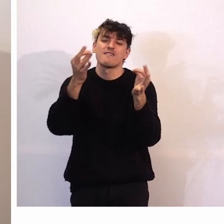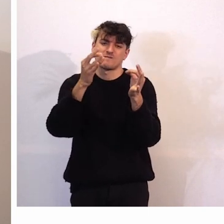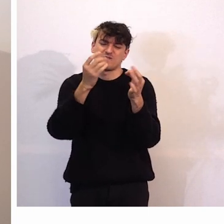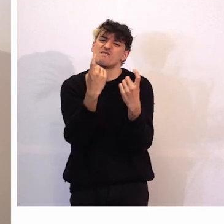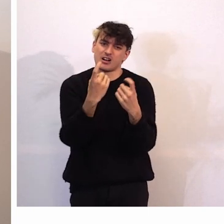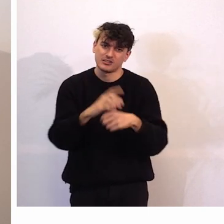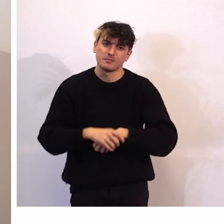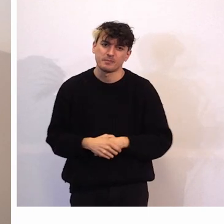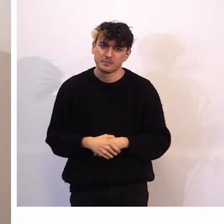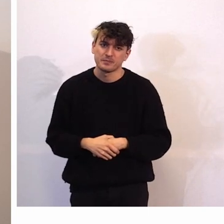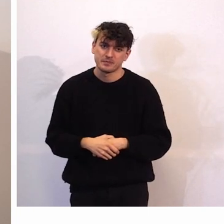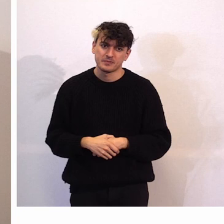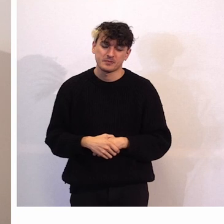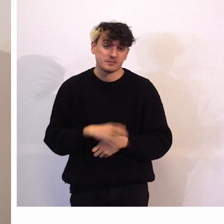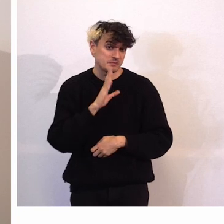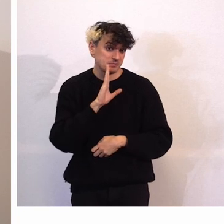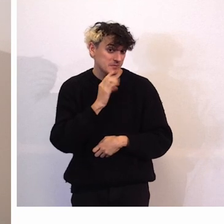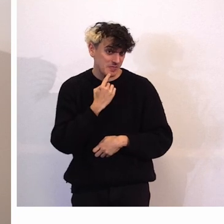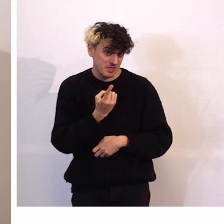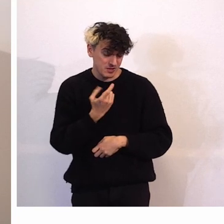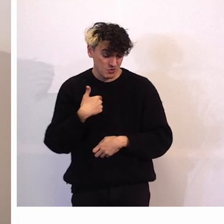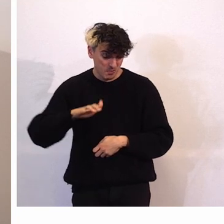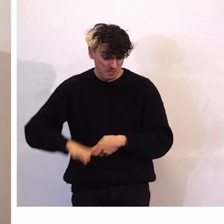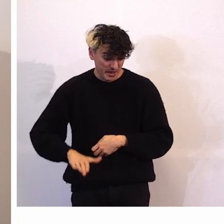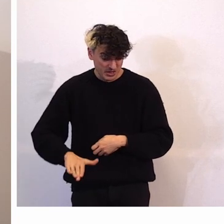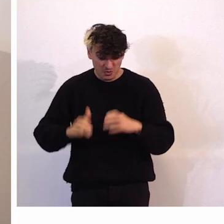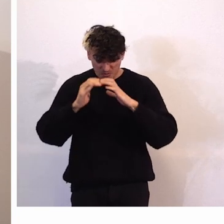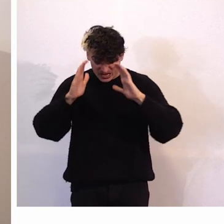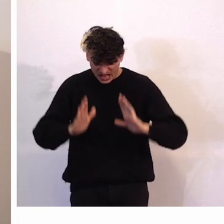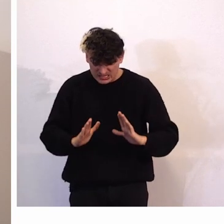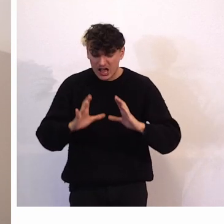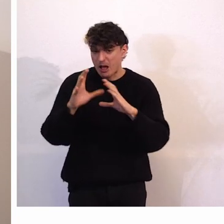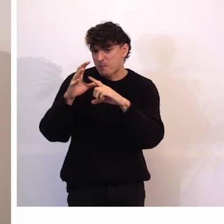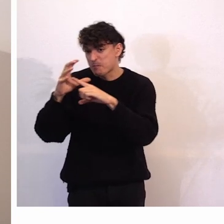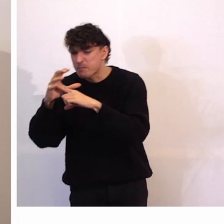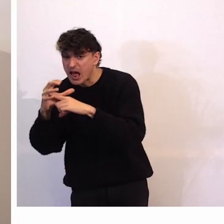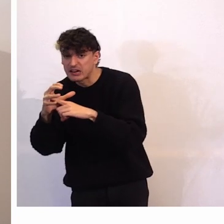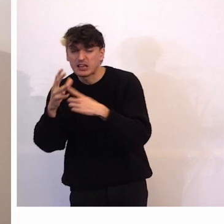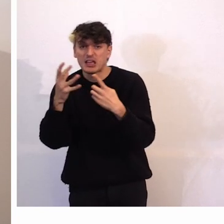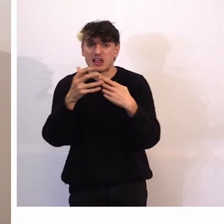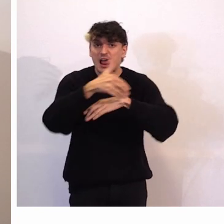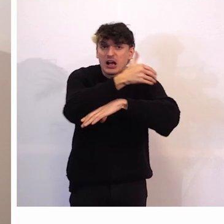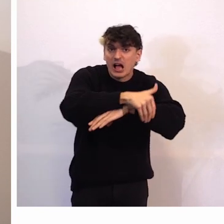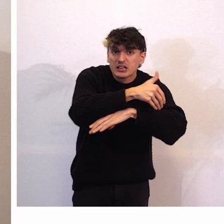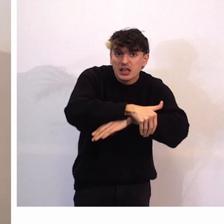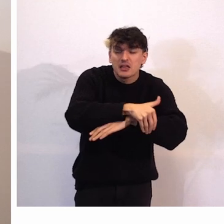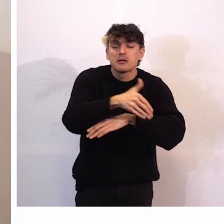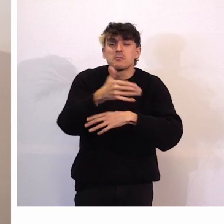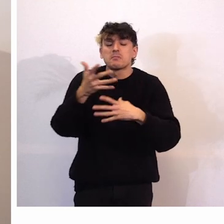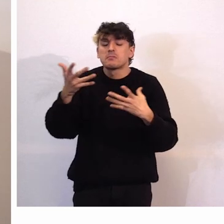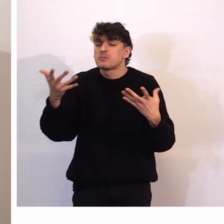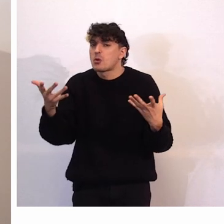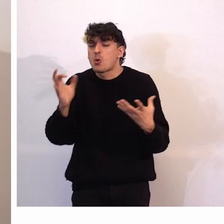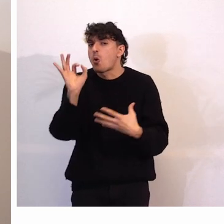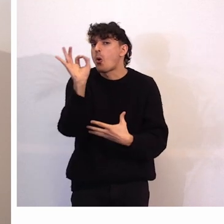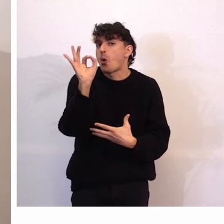Como decía, ya desde pequeño, en casa, en el parque, en la calle